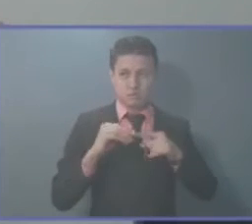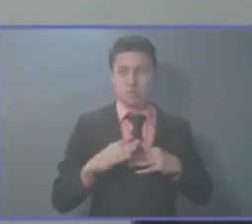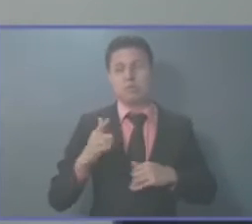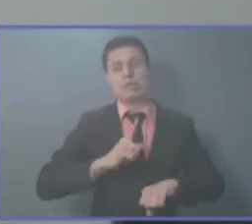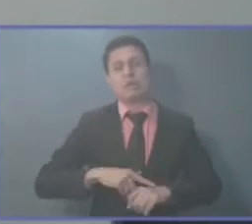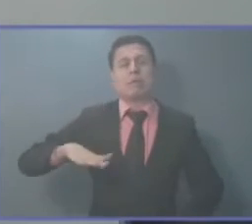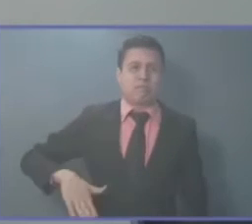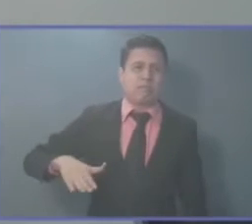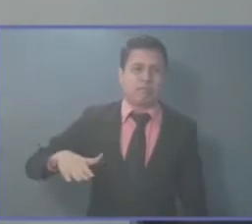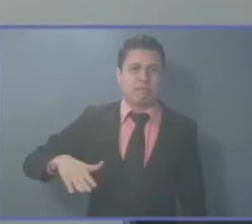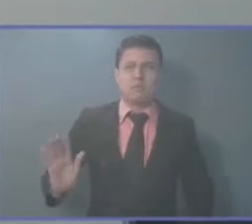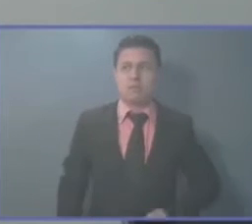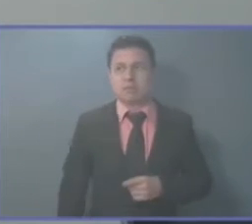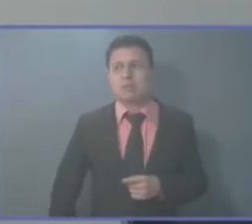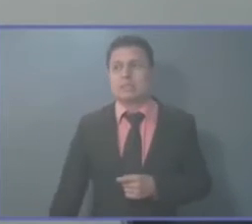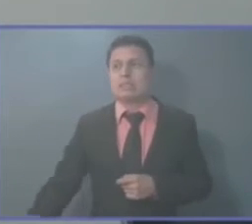tardarlo.